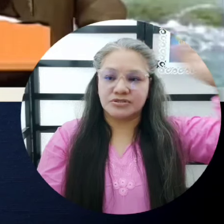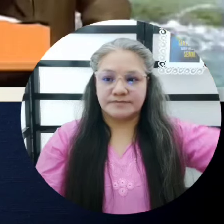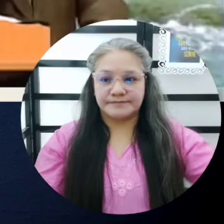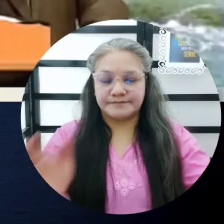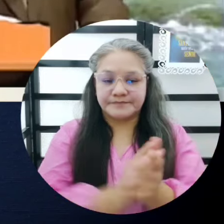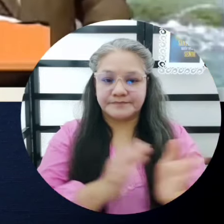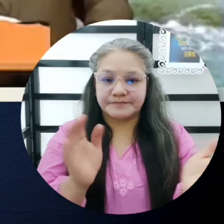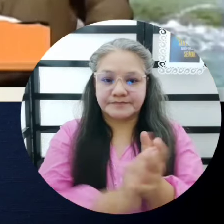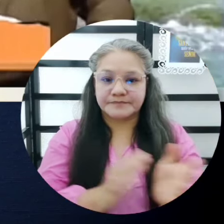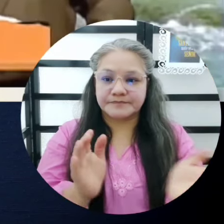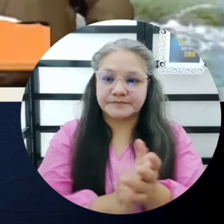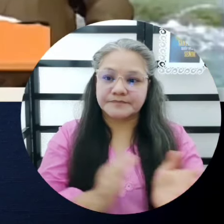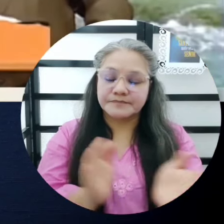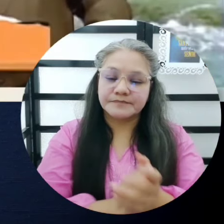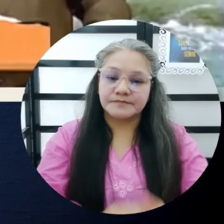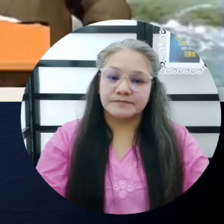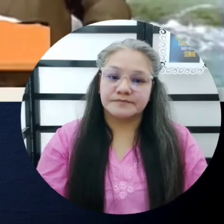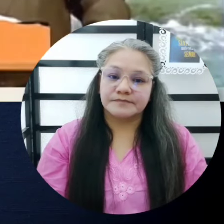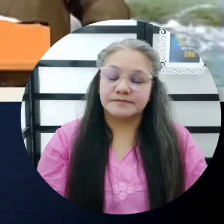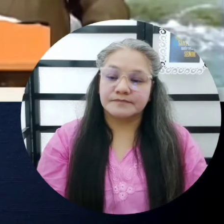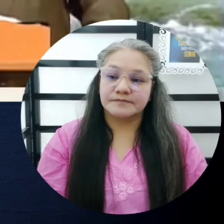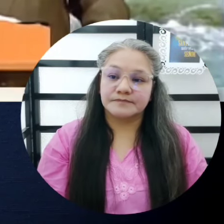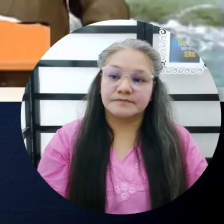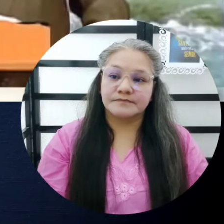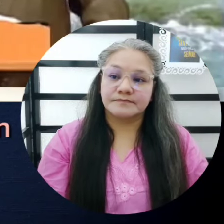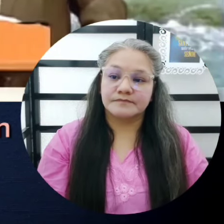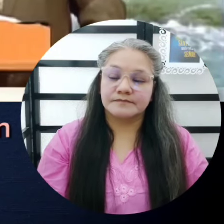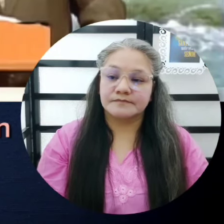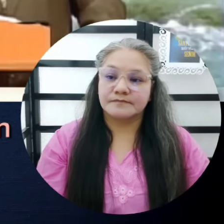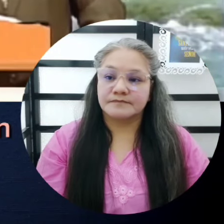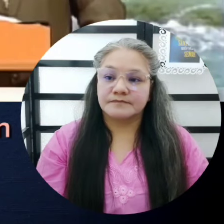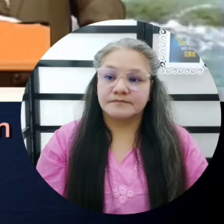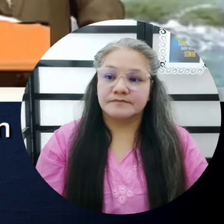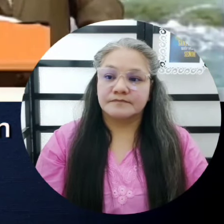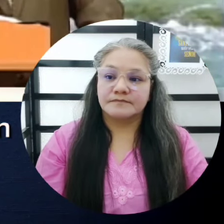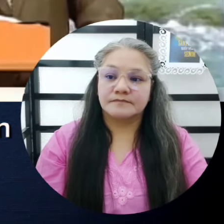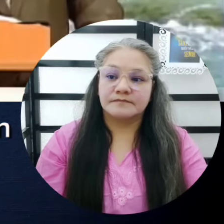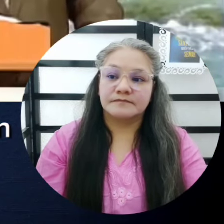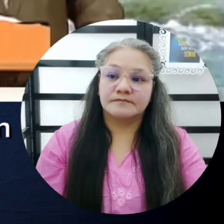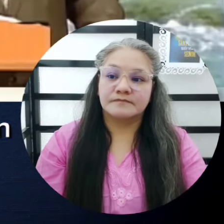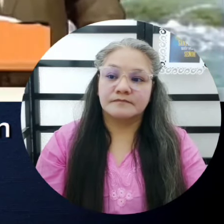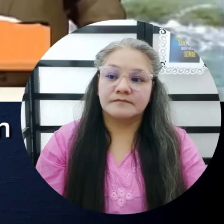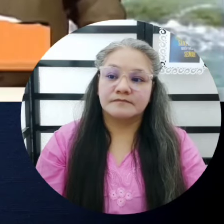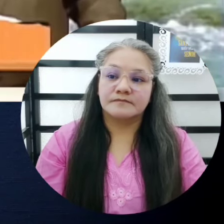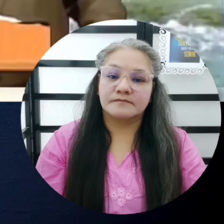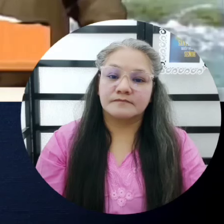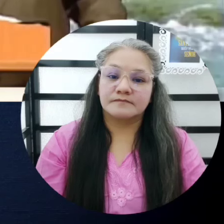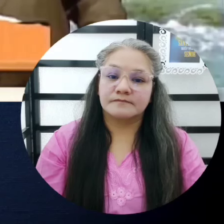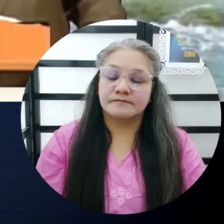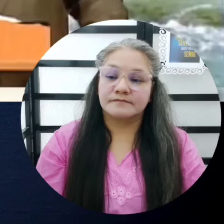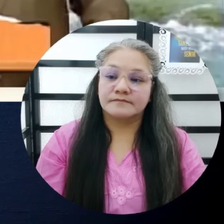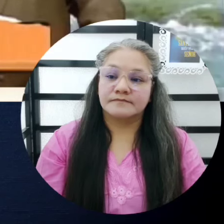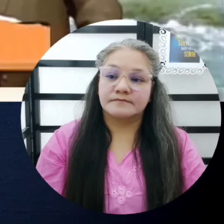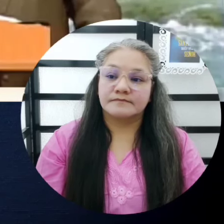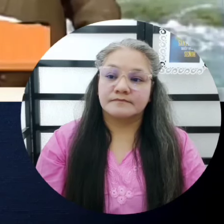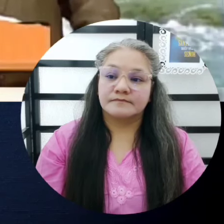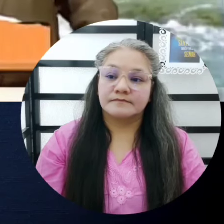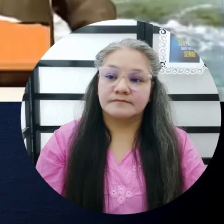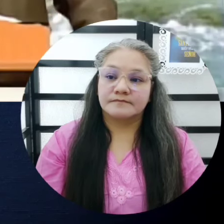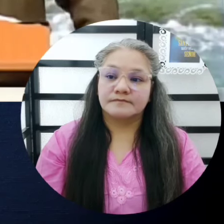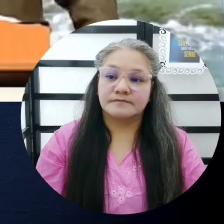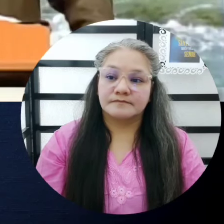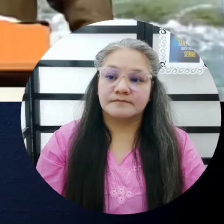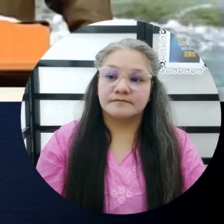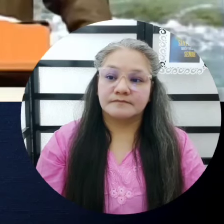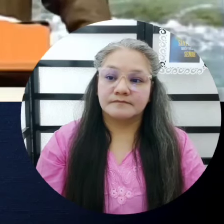de negocio, de viaje a alguna nación, de cargos en política, en vida militar. No